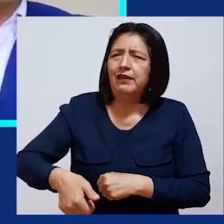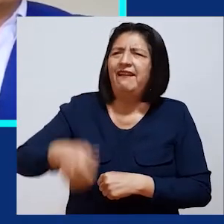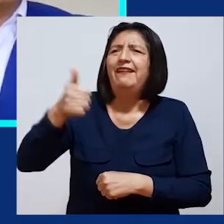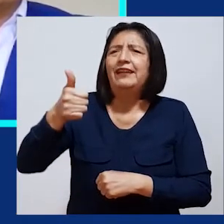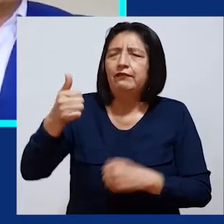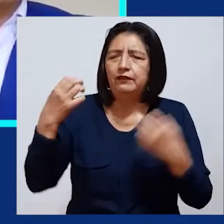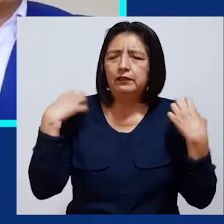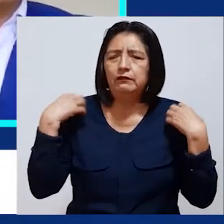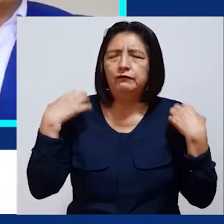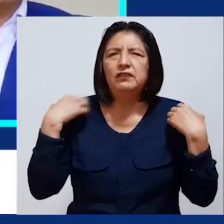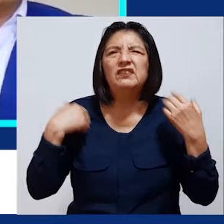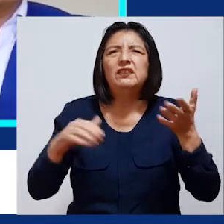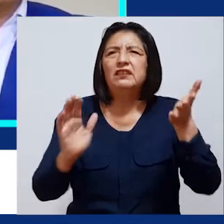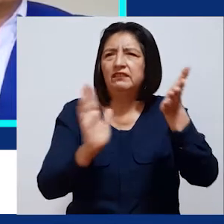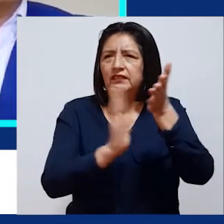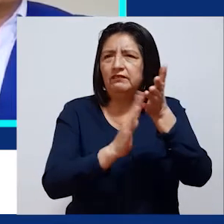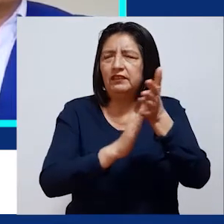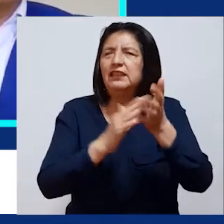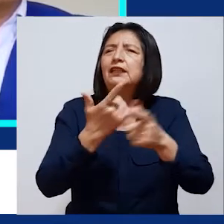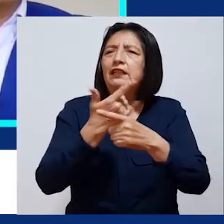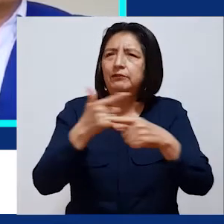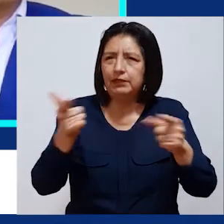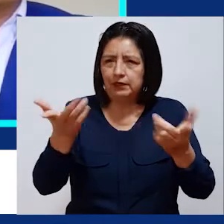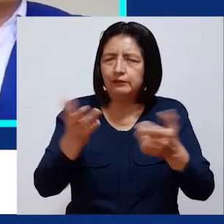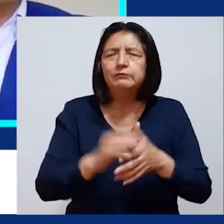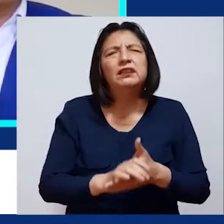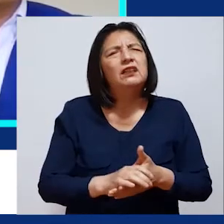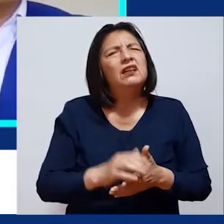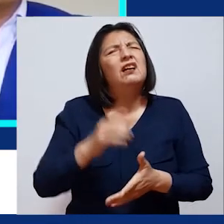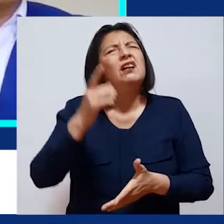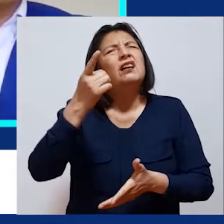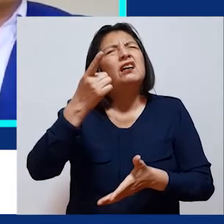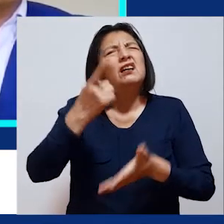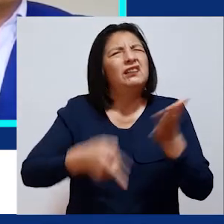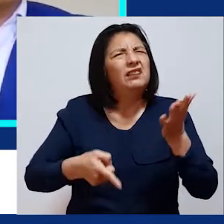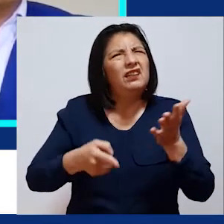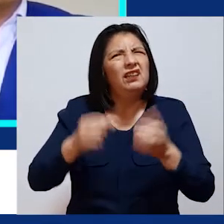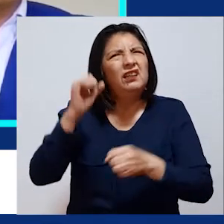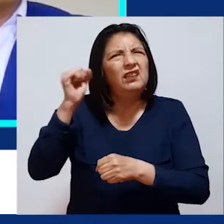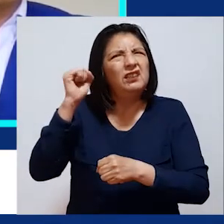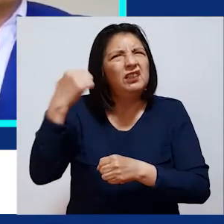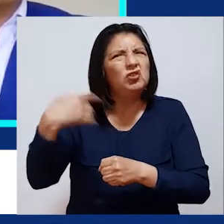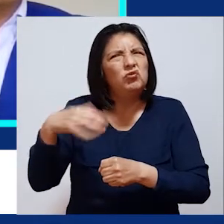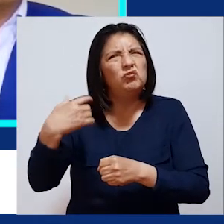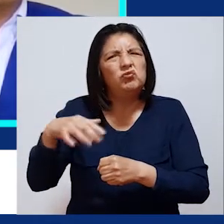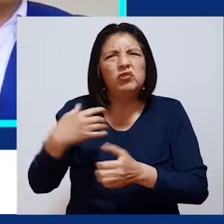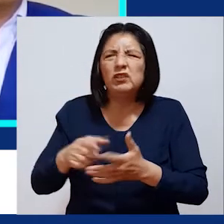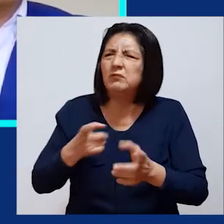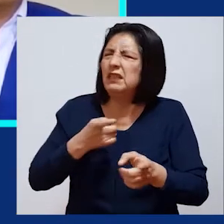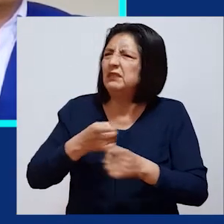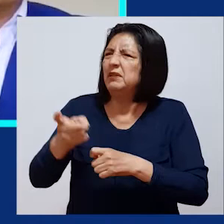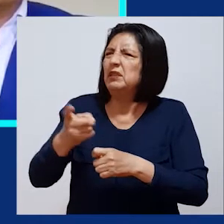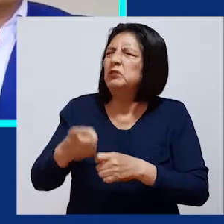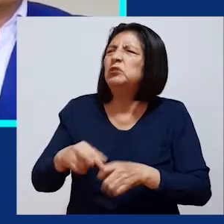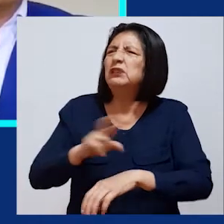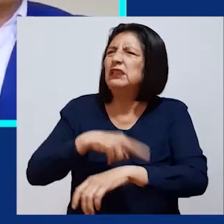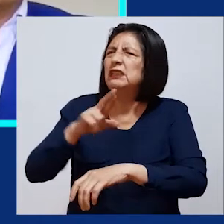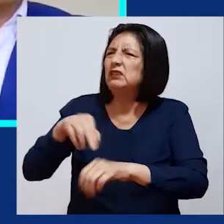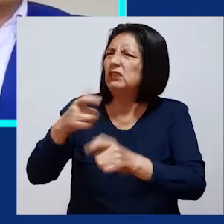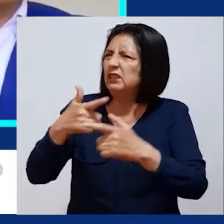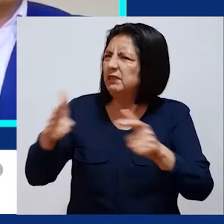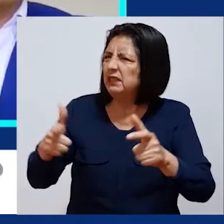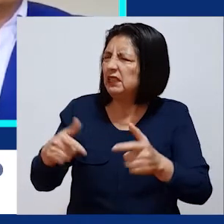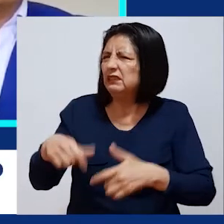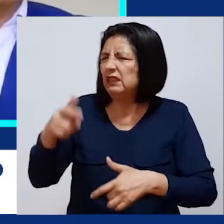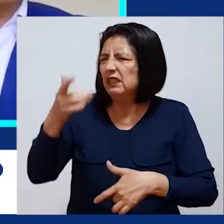de la Oficina de la Defensoría del Pueblo en La Libertad. ¿Qué derechos fueron los más afectados en la región de La